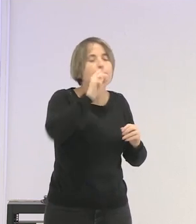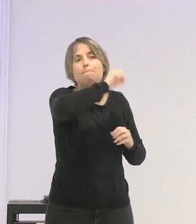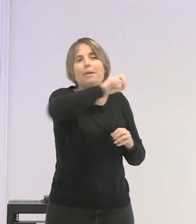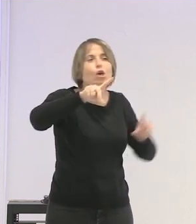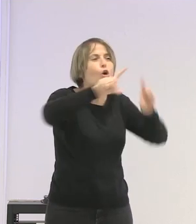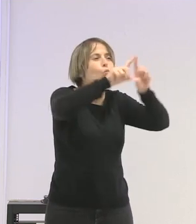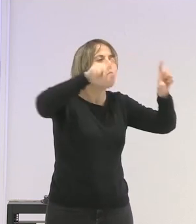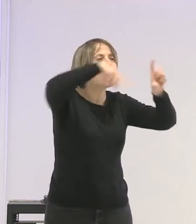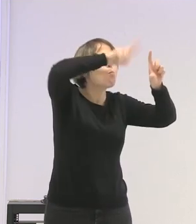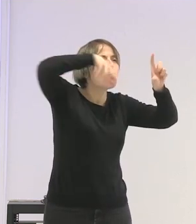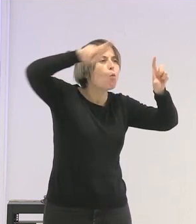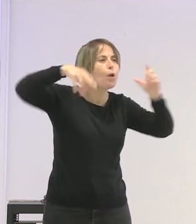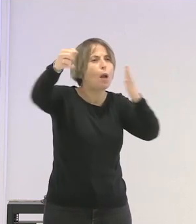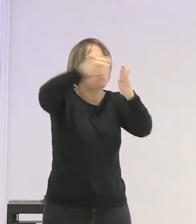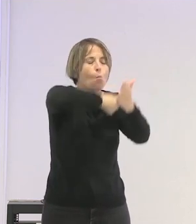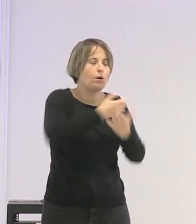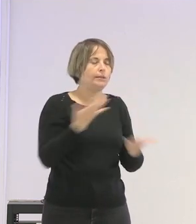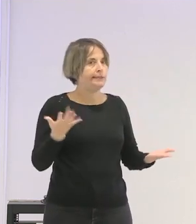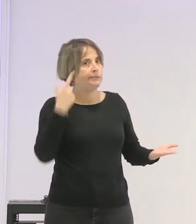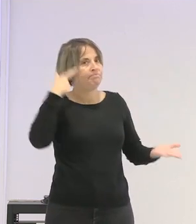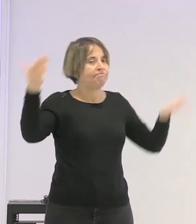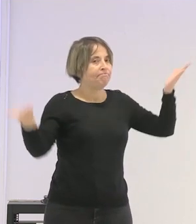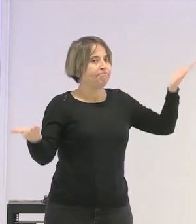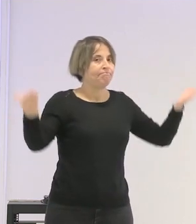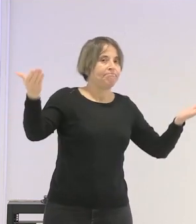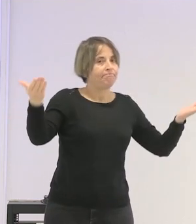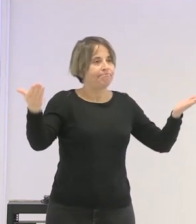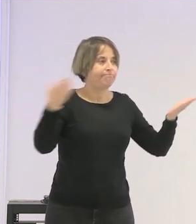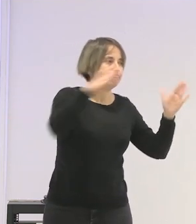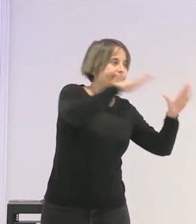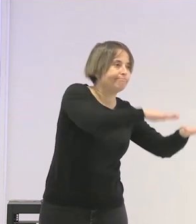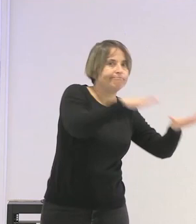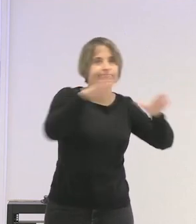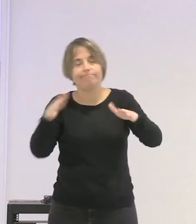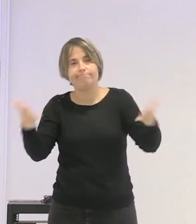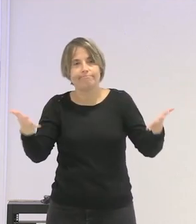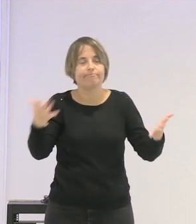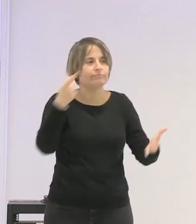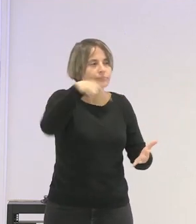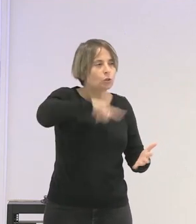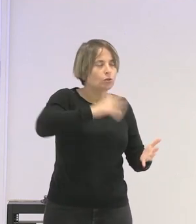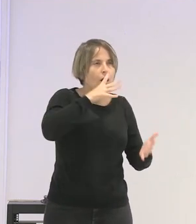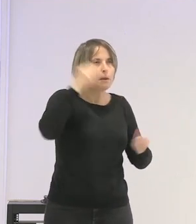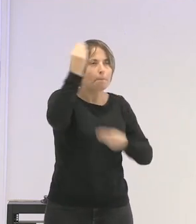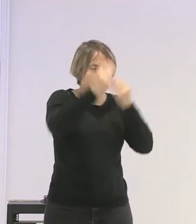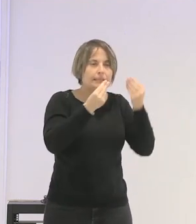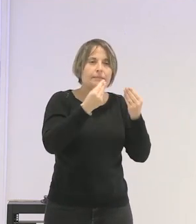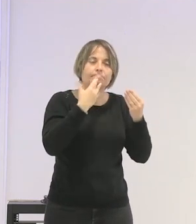pintó, que Vox quería quitar. Entonces, bueno, es como también para pensar todo el rato de que sí,